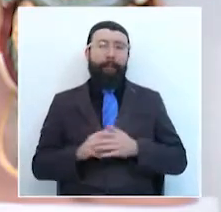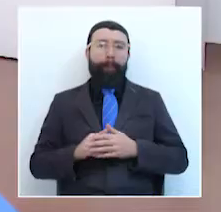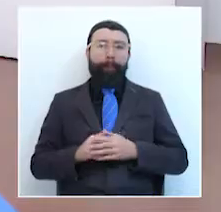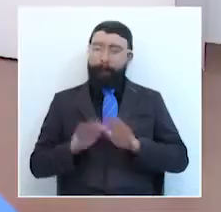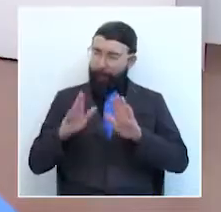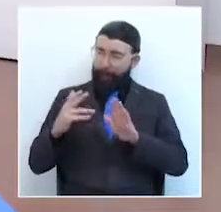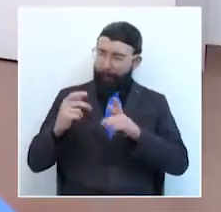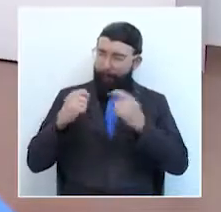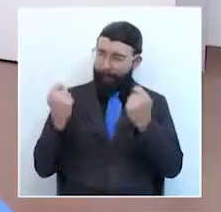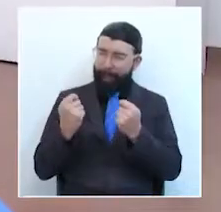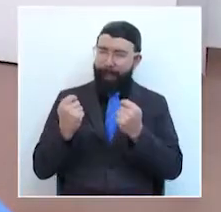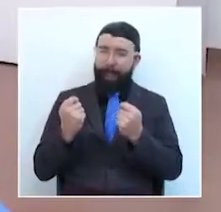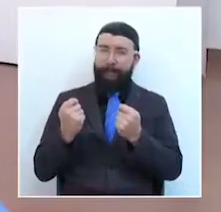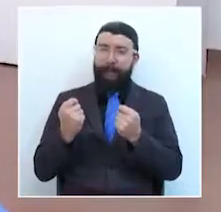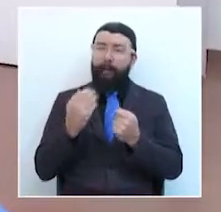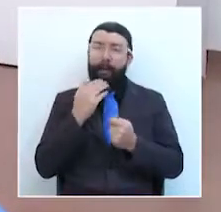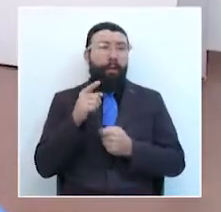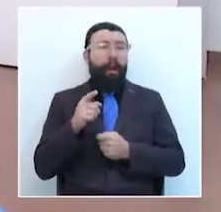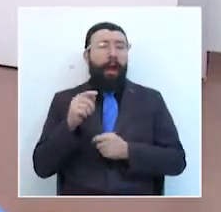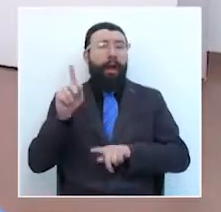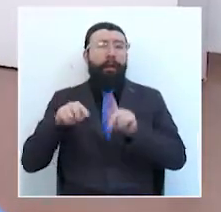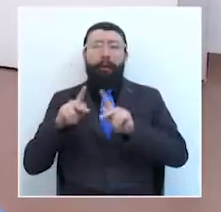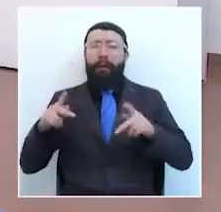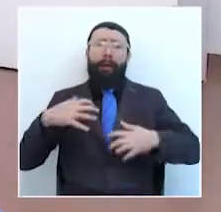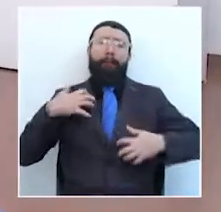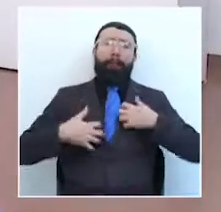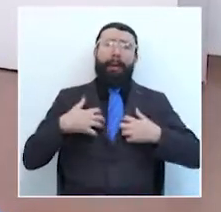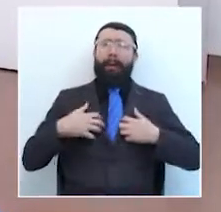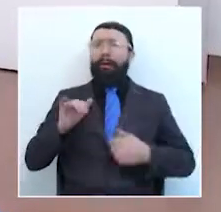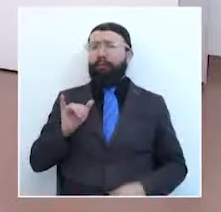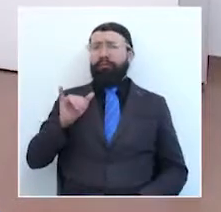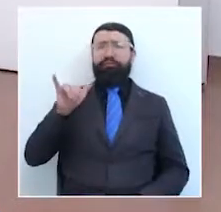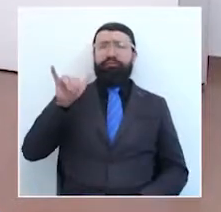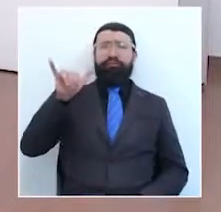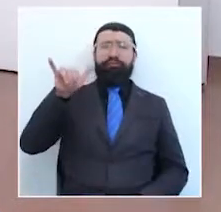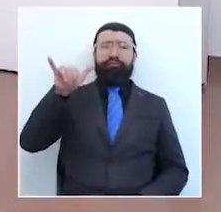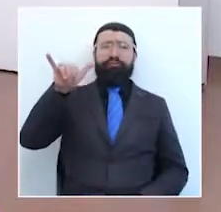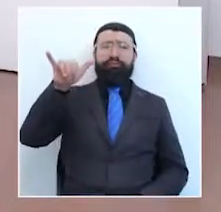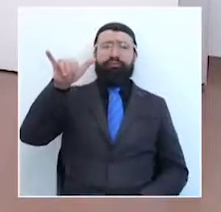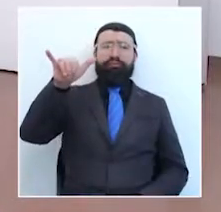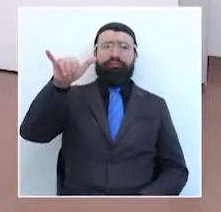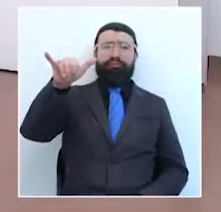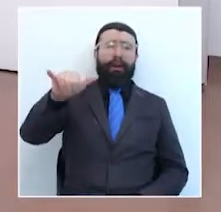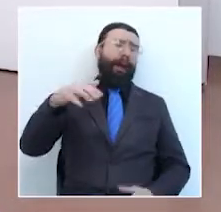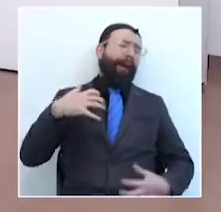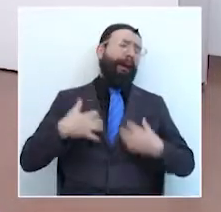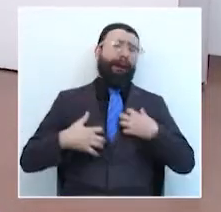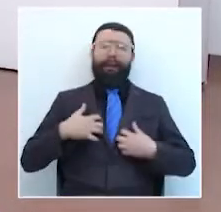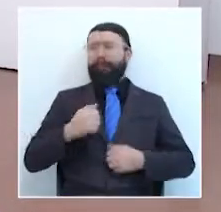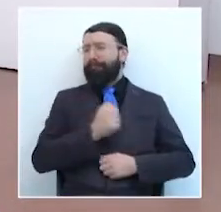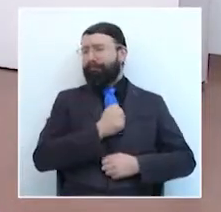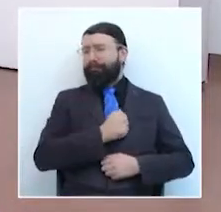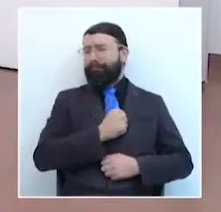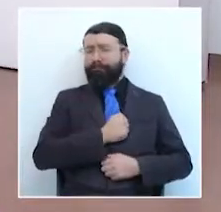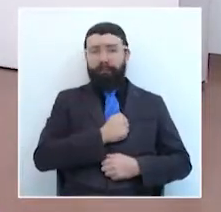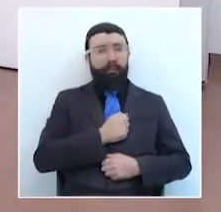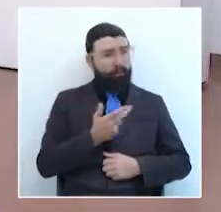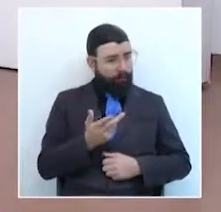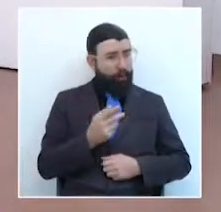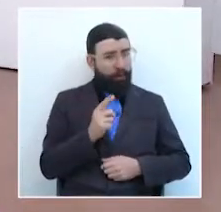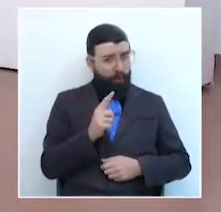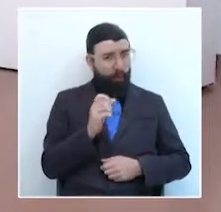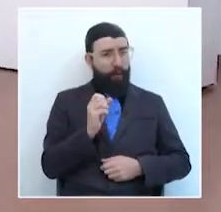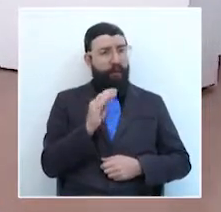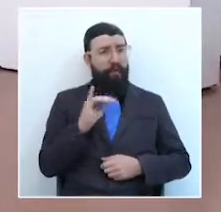comercializar que el cuadro de montar en avión hay personas que que les da pánico eso se cataloga una fobia o